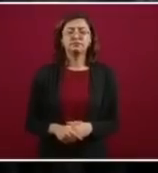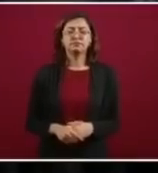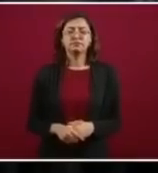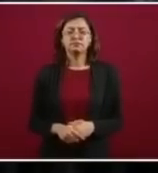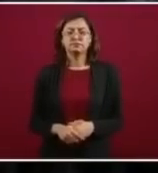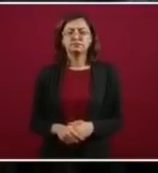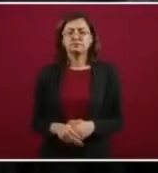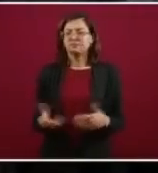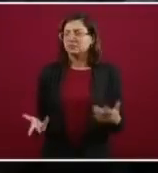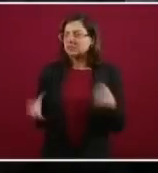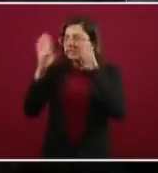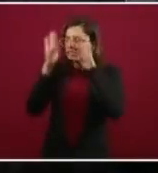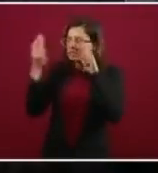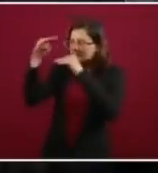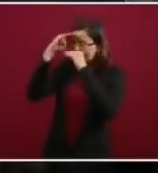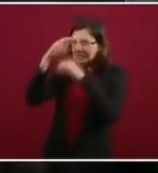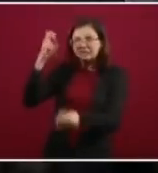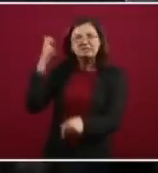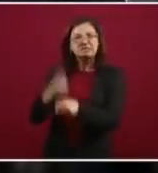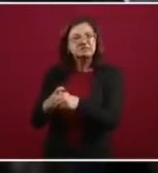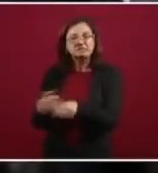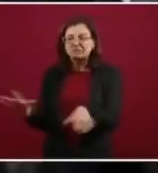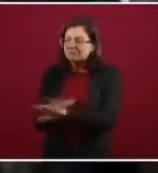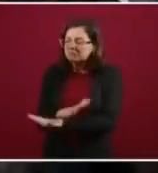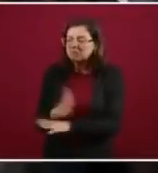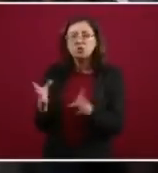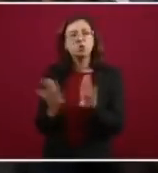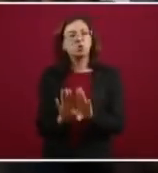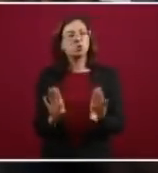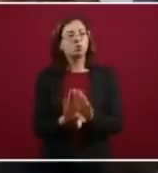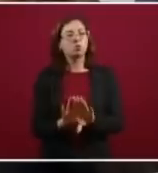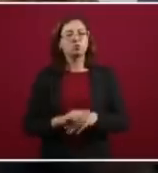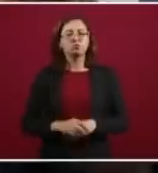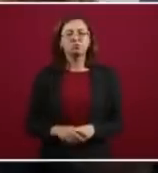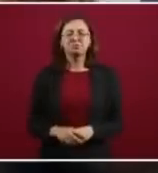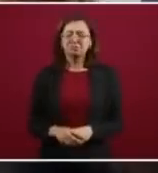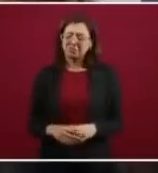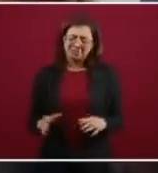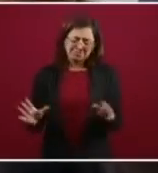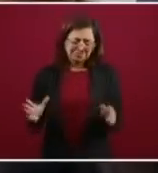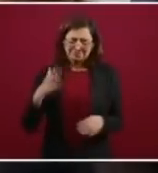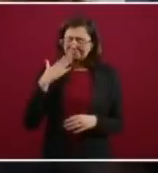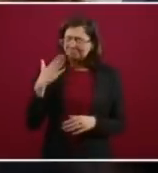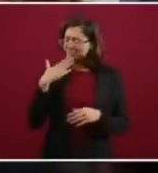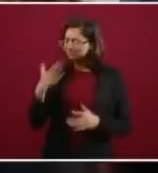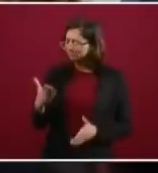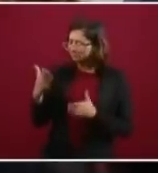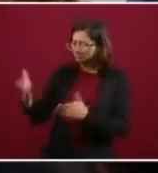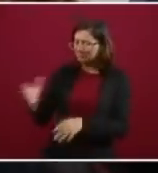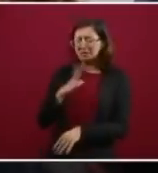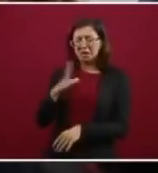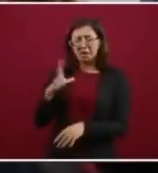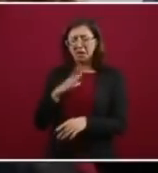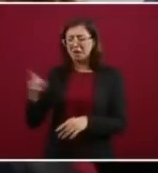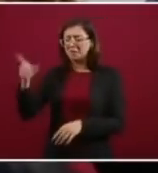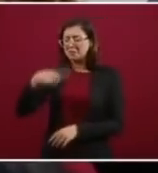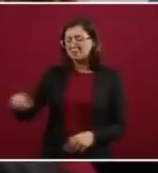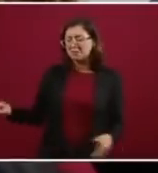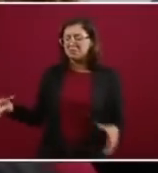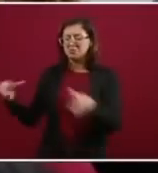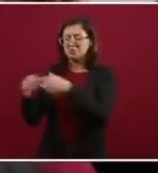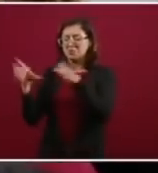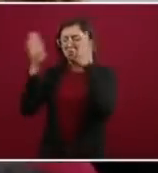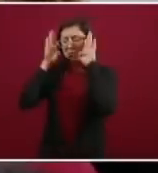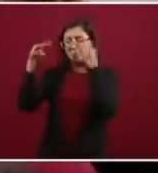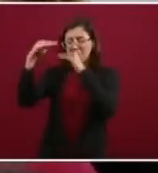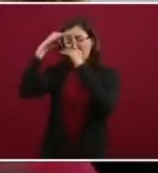los hace uno cambiar? Además, qué bueno que exista el movimiento conservador,